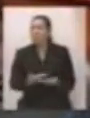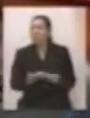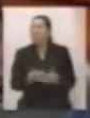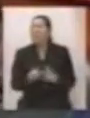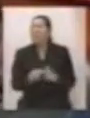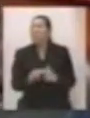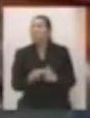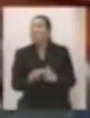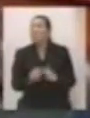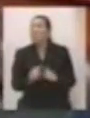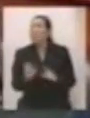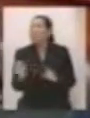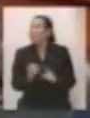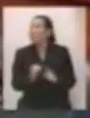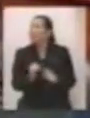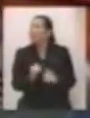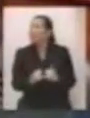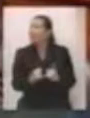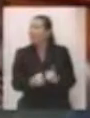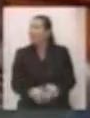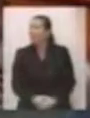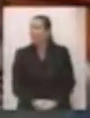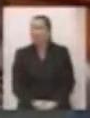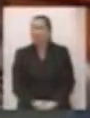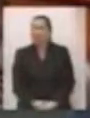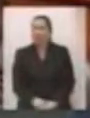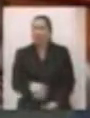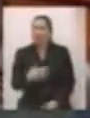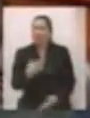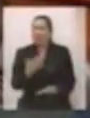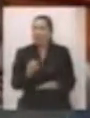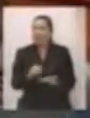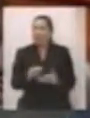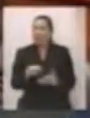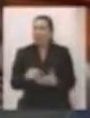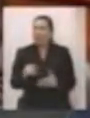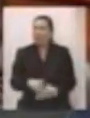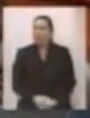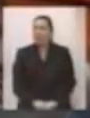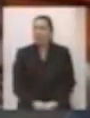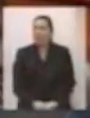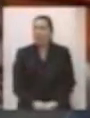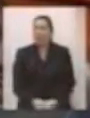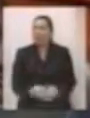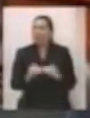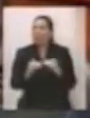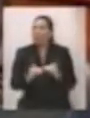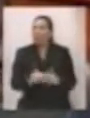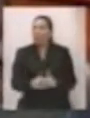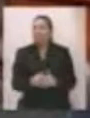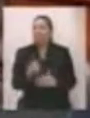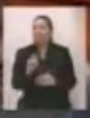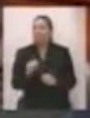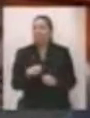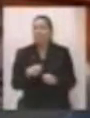dónde comienza, pero nunca dónde termina, señor, en el sentido de que el acceso de los usuarios es ilimitado y,